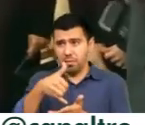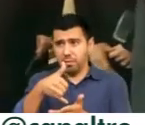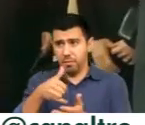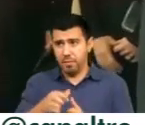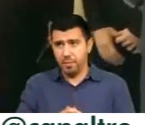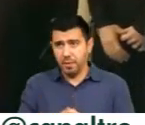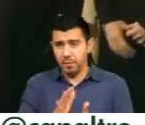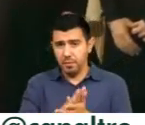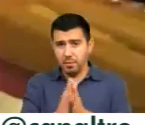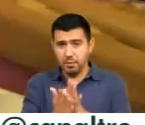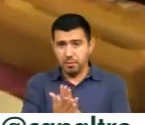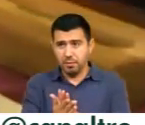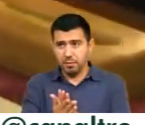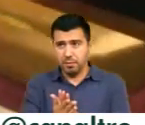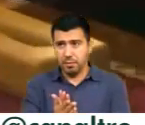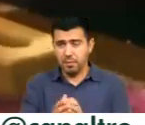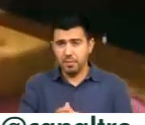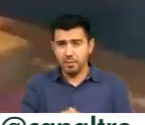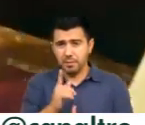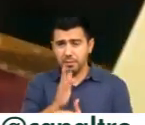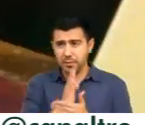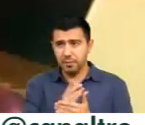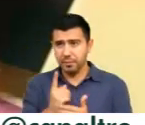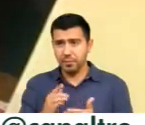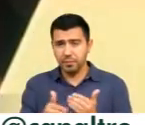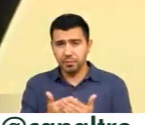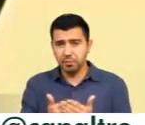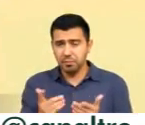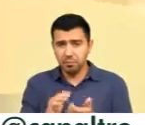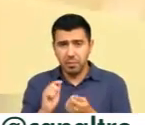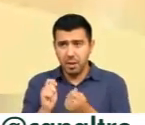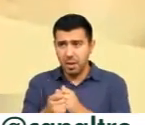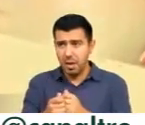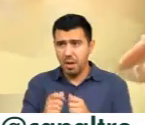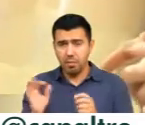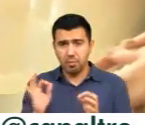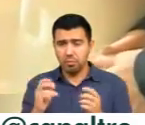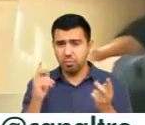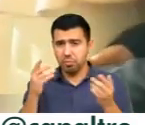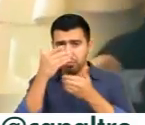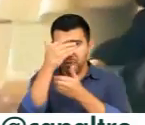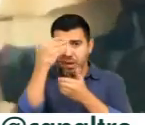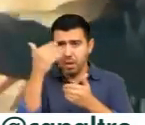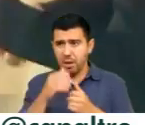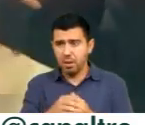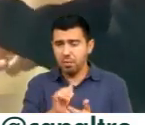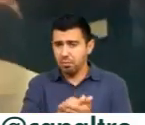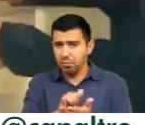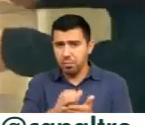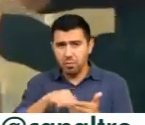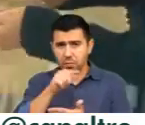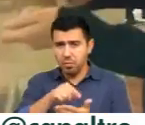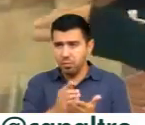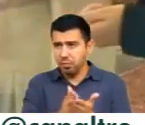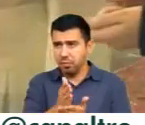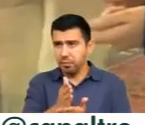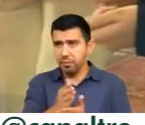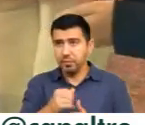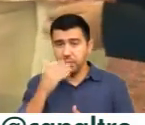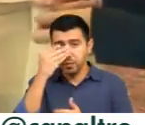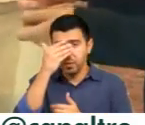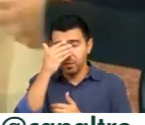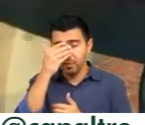disposición al diálogo con la oposición, pero no habrá cambios en lo acordado con la guerrilla. Esta es la tercera oportunidad que el presidente Juan Manuel